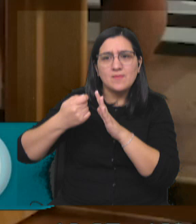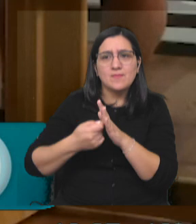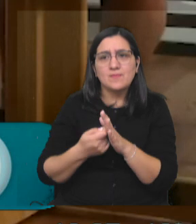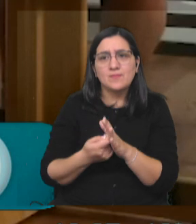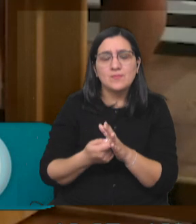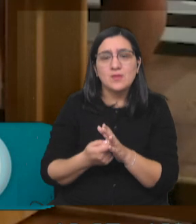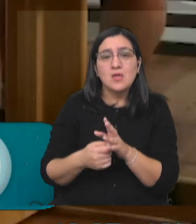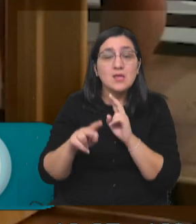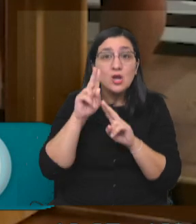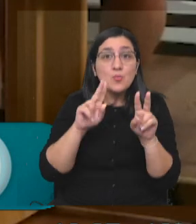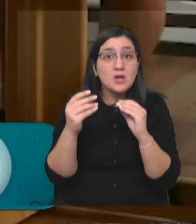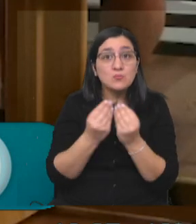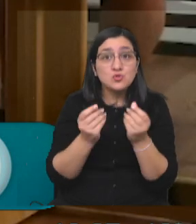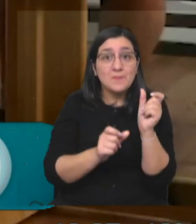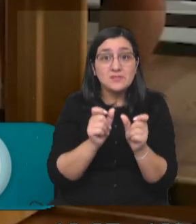consumo popular.